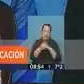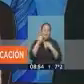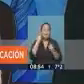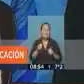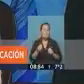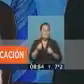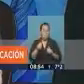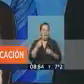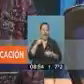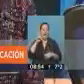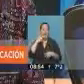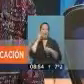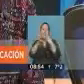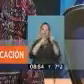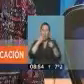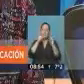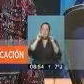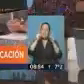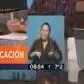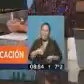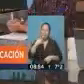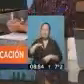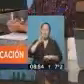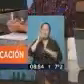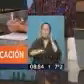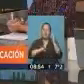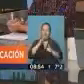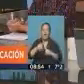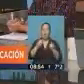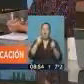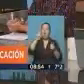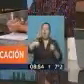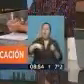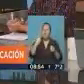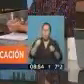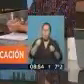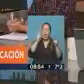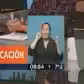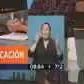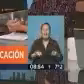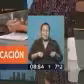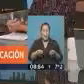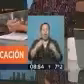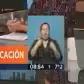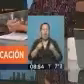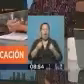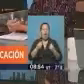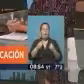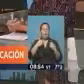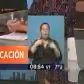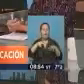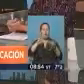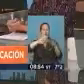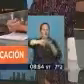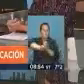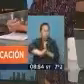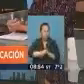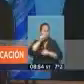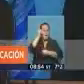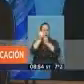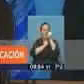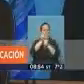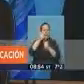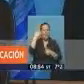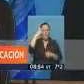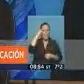que no solo rindan cuentas, sino también que expliquen cómo obtuvieron y cómo también dejaron y produjeron este vaciamiento a partir